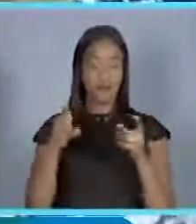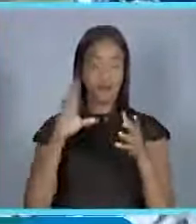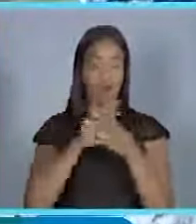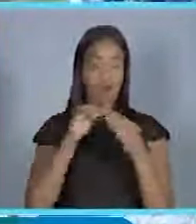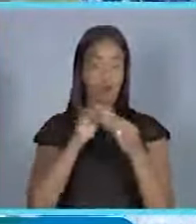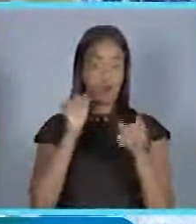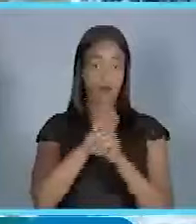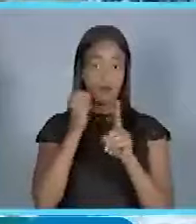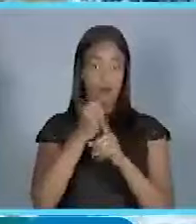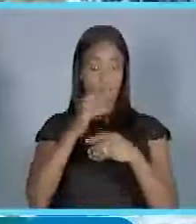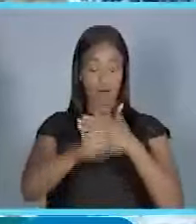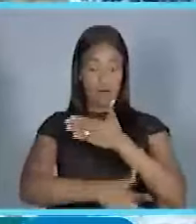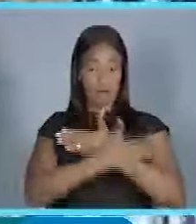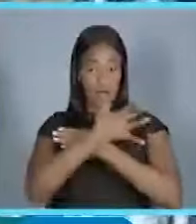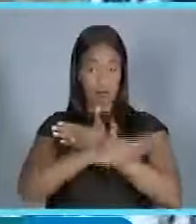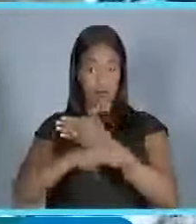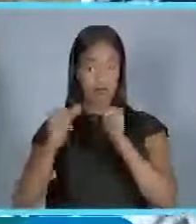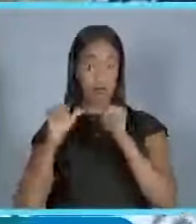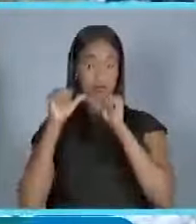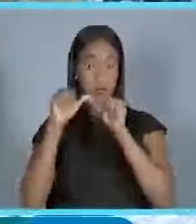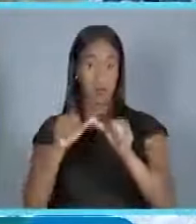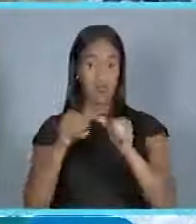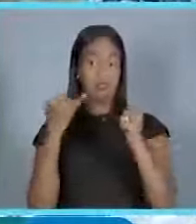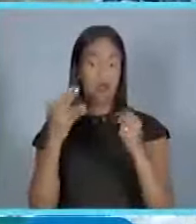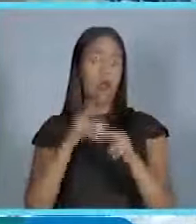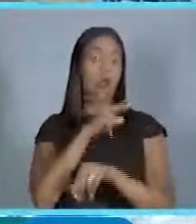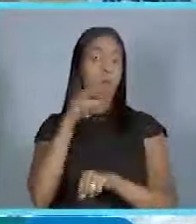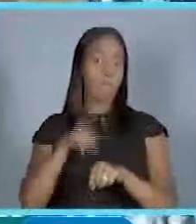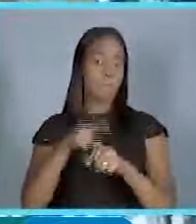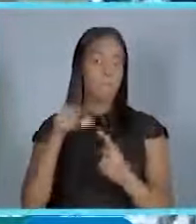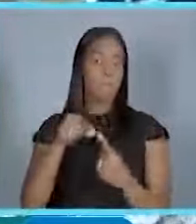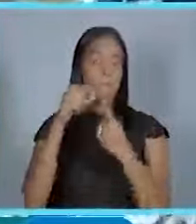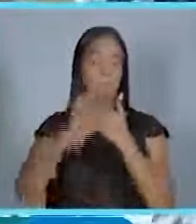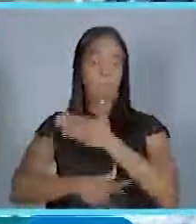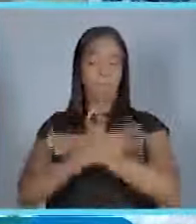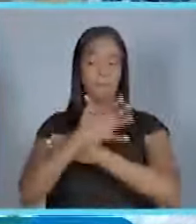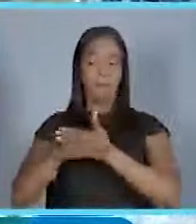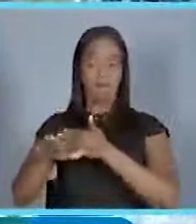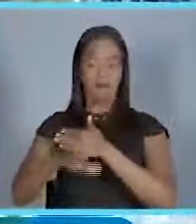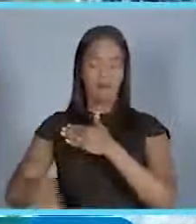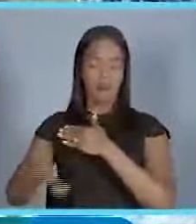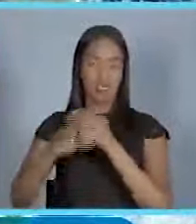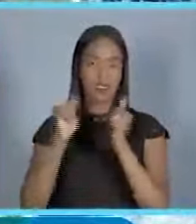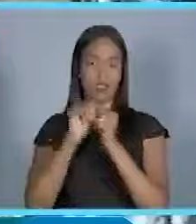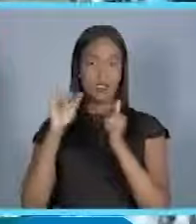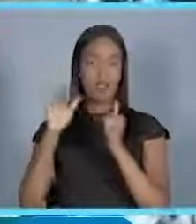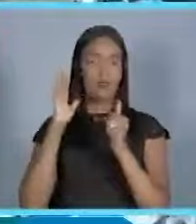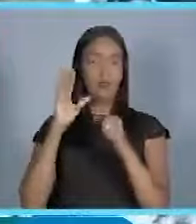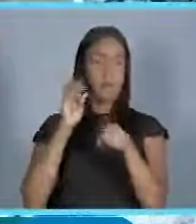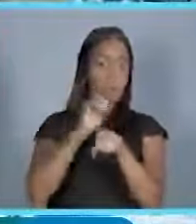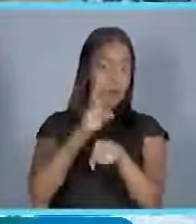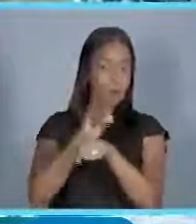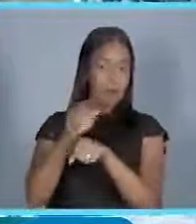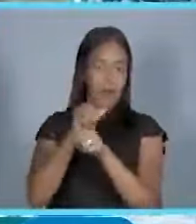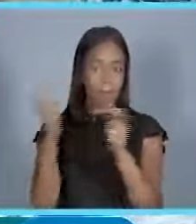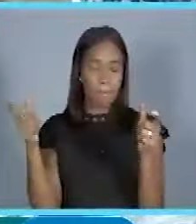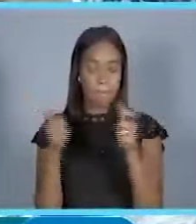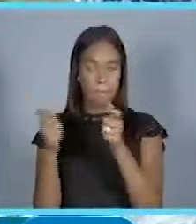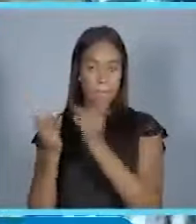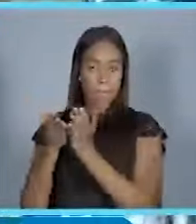que las condiciones marítimas continúan bastante anormales, principalmente en la costa atlántica, por lo que se le está recomendando a las frágiles y